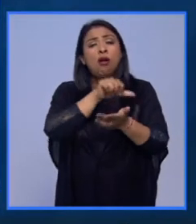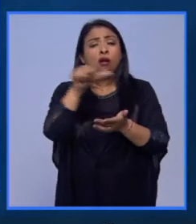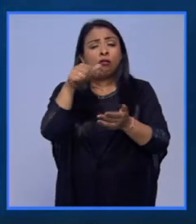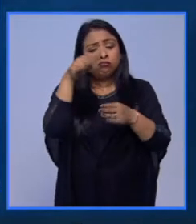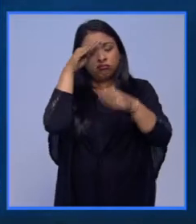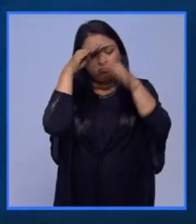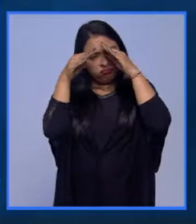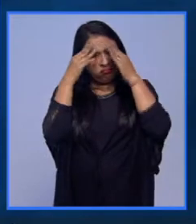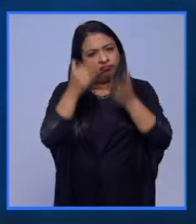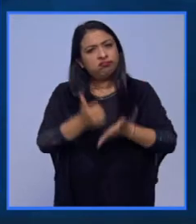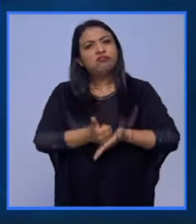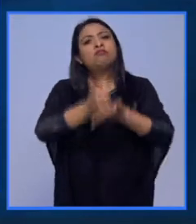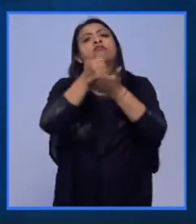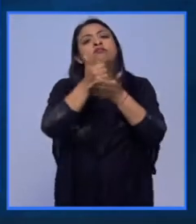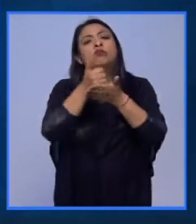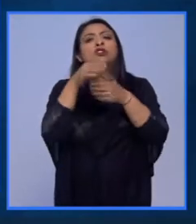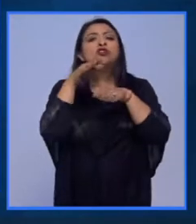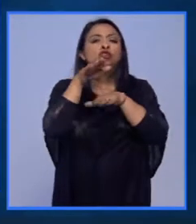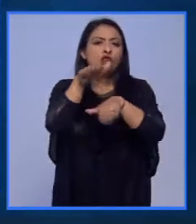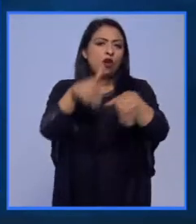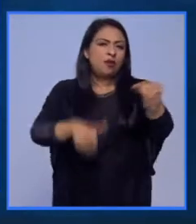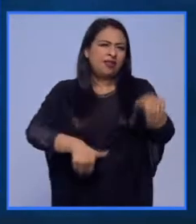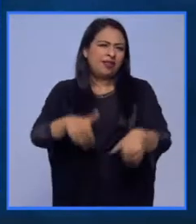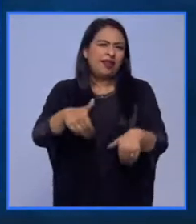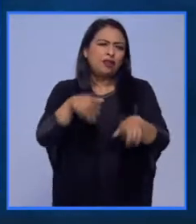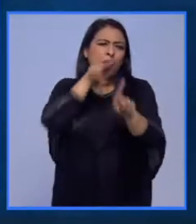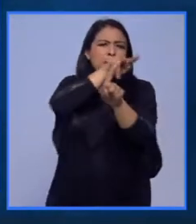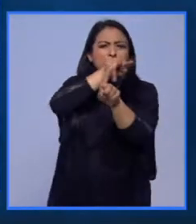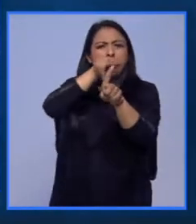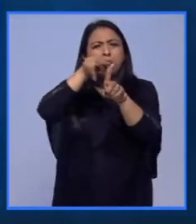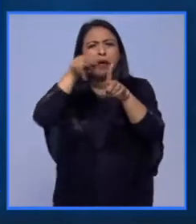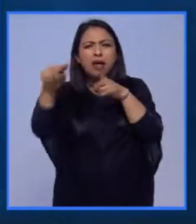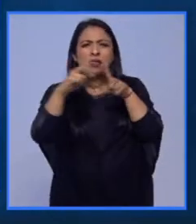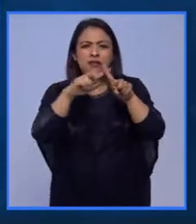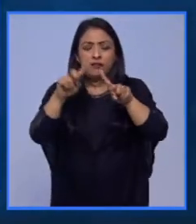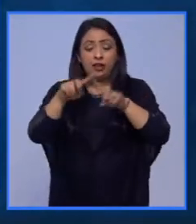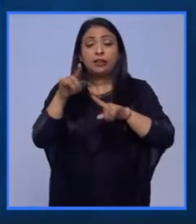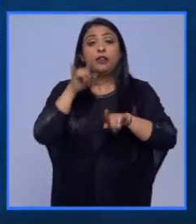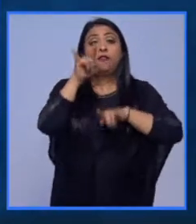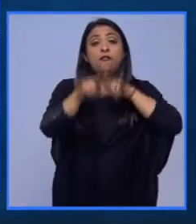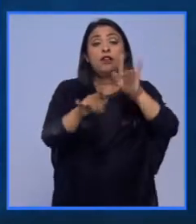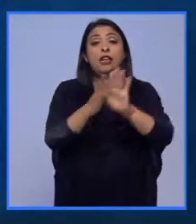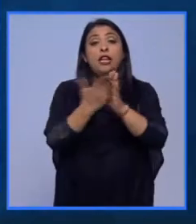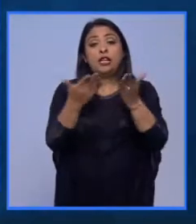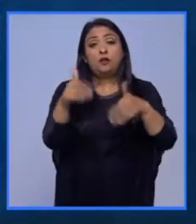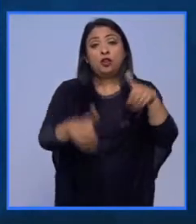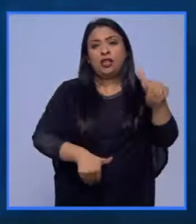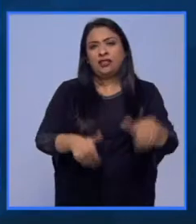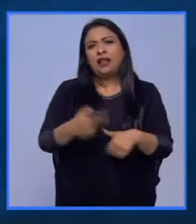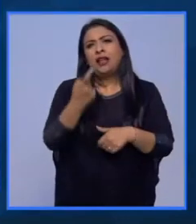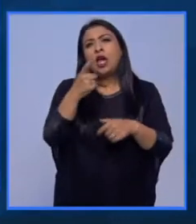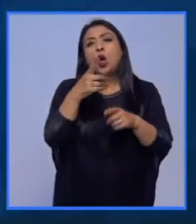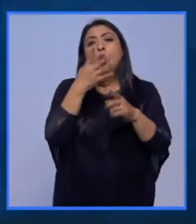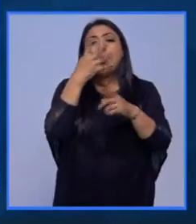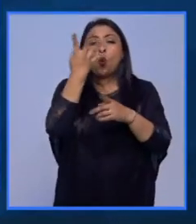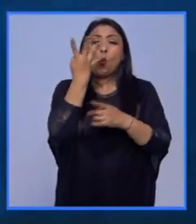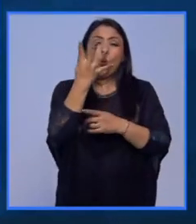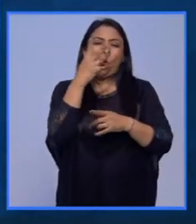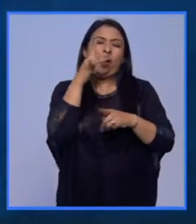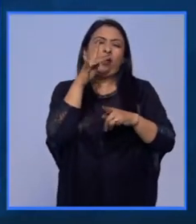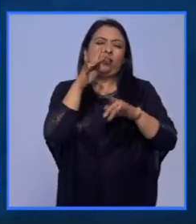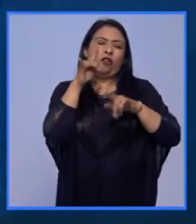reflexionar acerca del teatro en todas sus aristas. La Feria del Libro Teatral es una de las cuatro ferias del